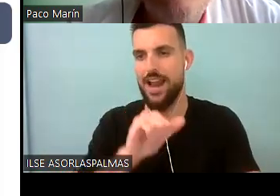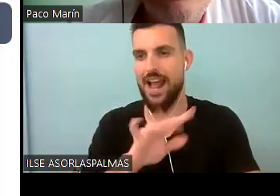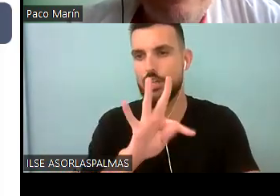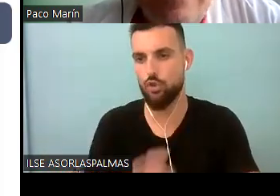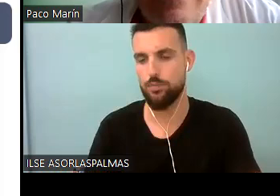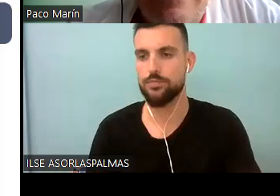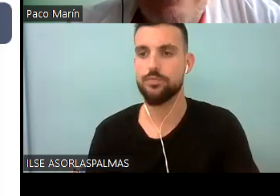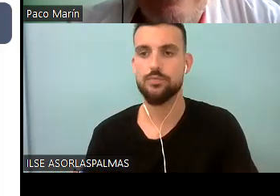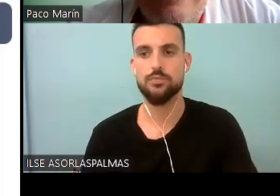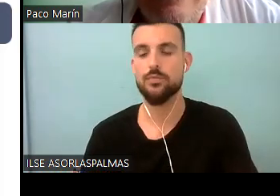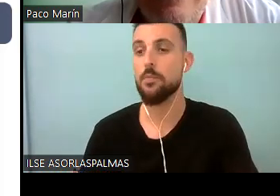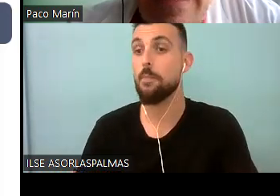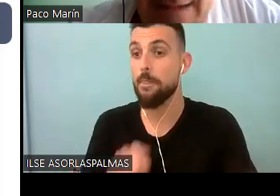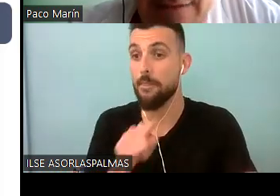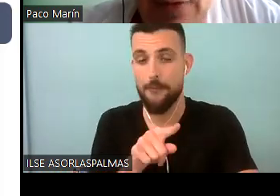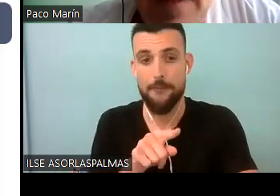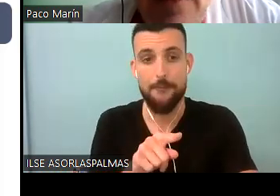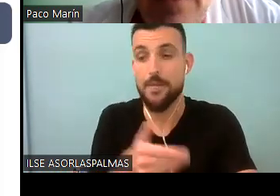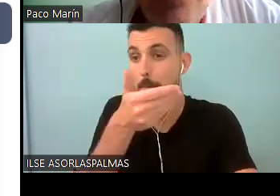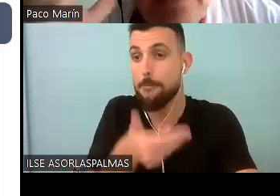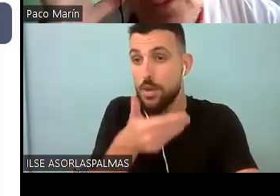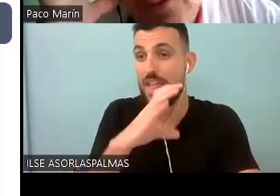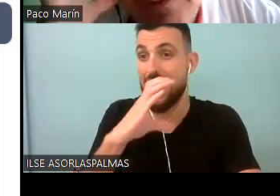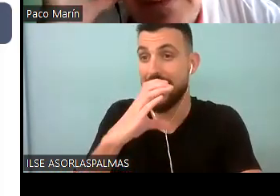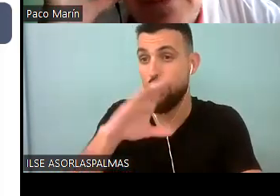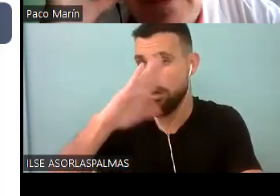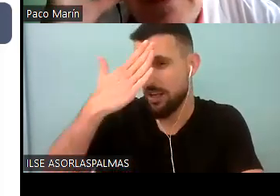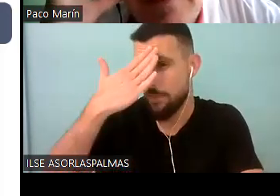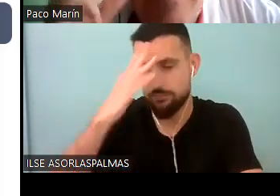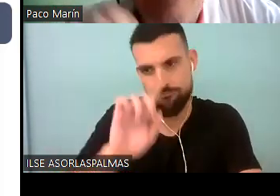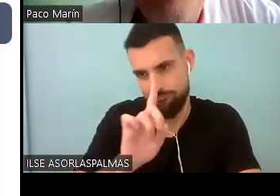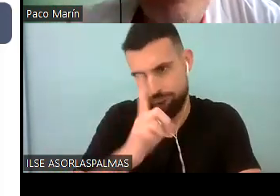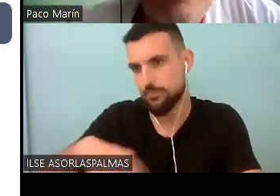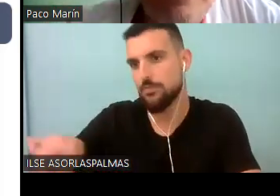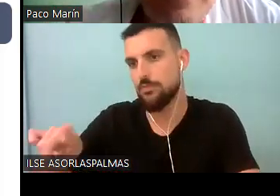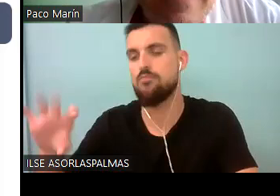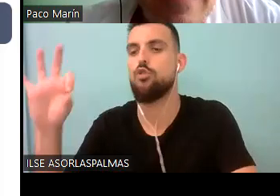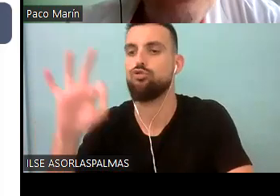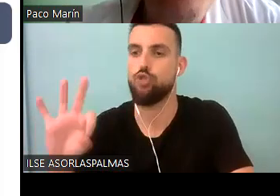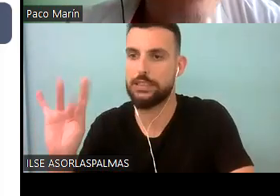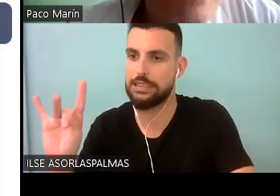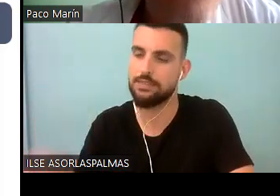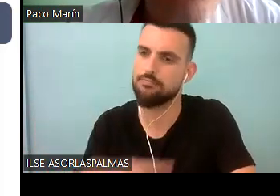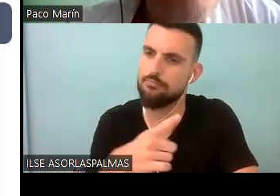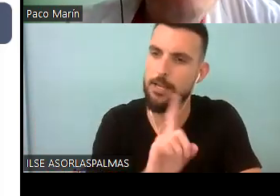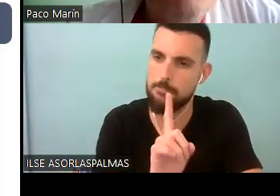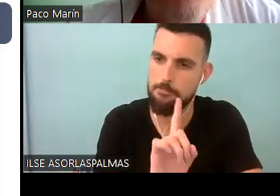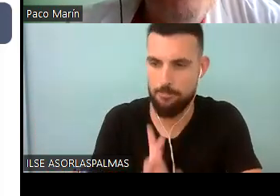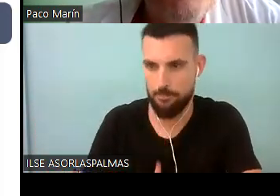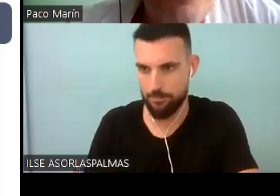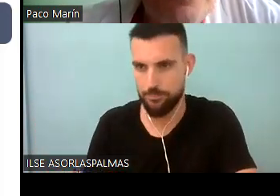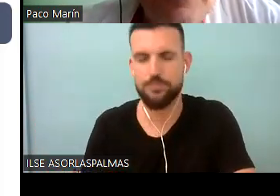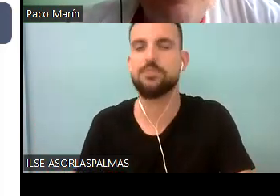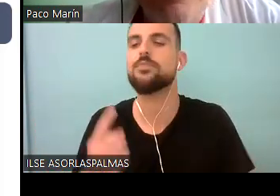importancia el calcio. En este caso, en el caso de la artrosis, no tiene tanta importancia el calcio. De hecho,